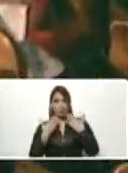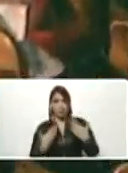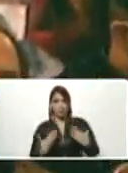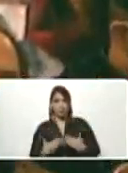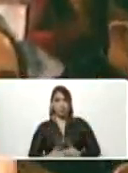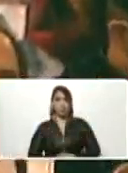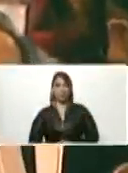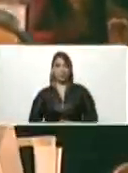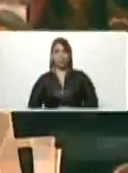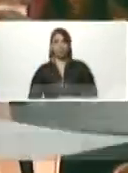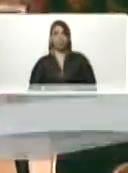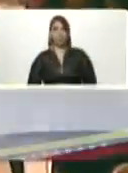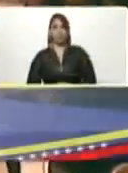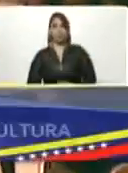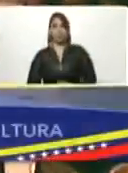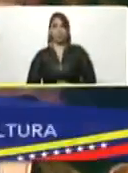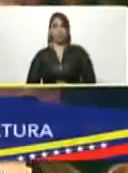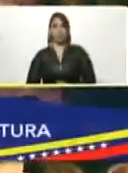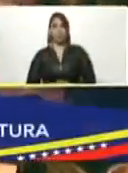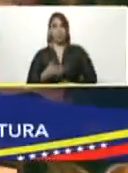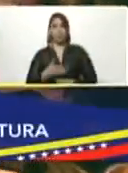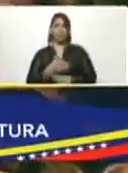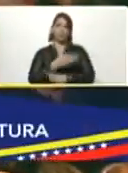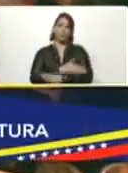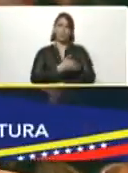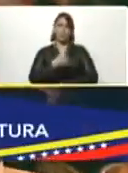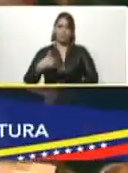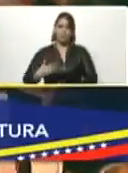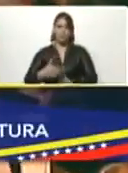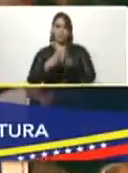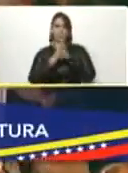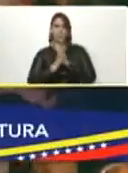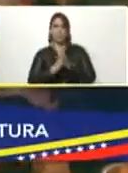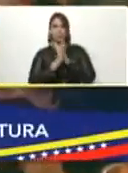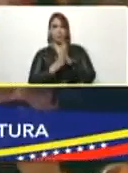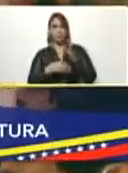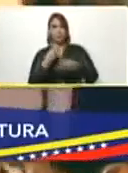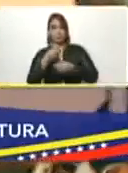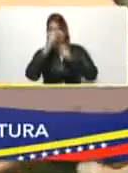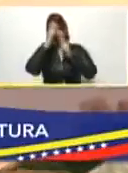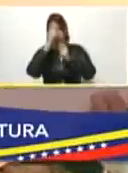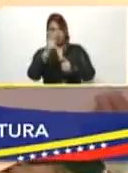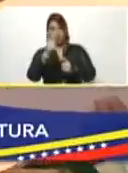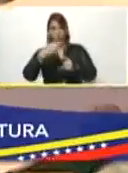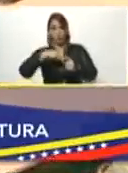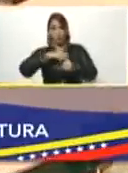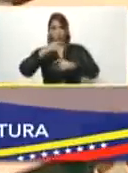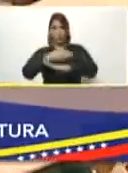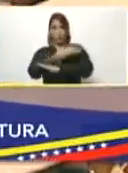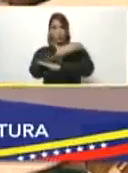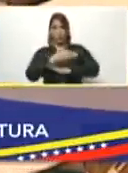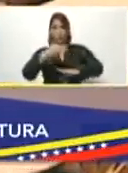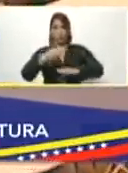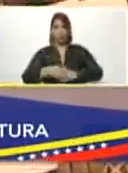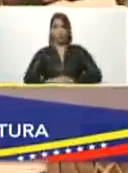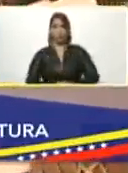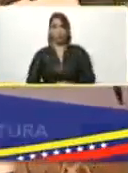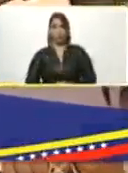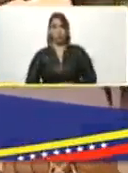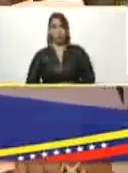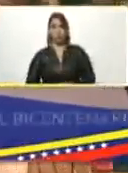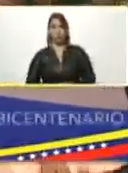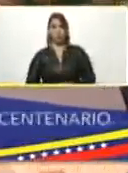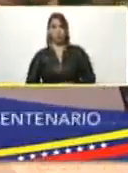presidente. Antes quisiera, señor presidente, hacerle un reconocimiento a nuestros músicos de la Orquesta Típica Nacional, que